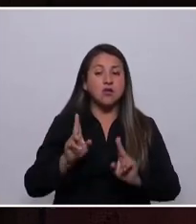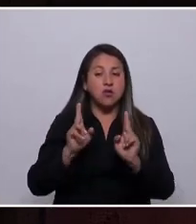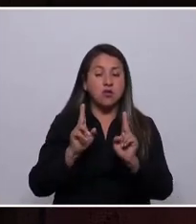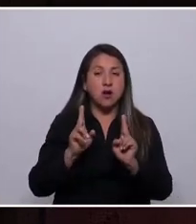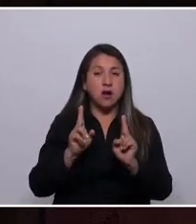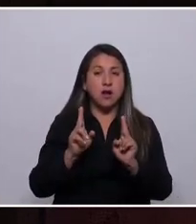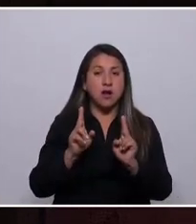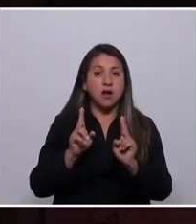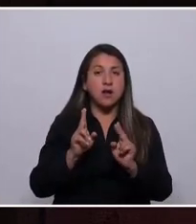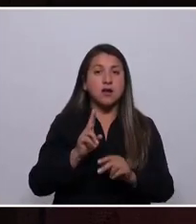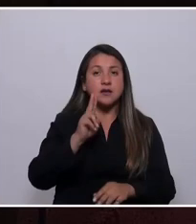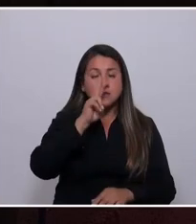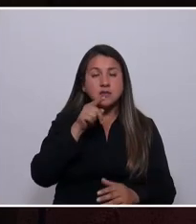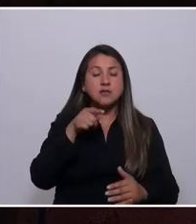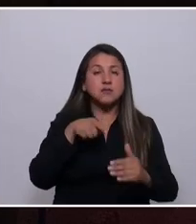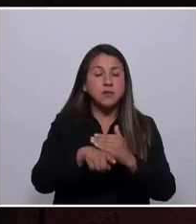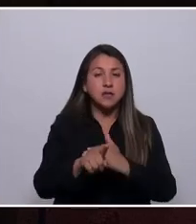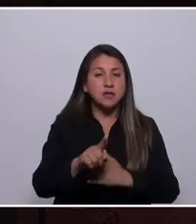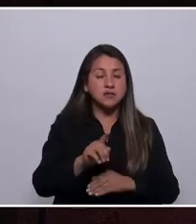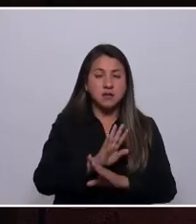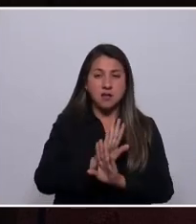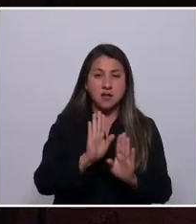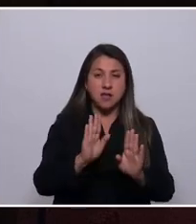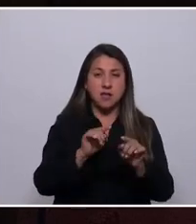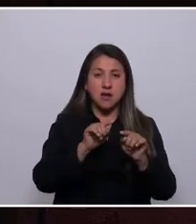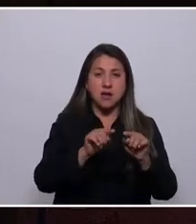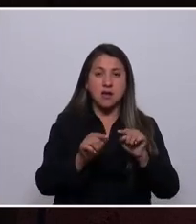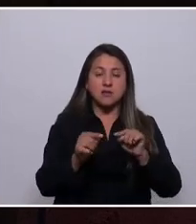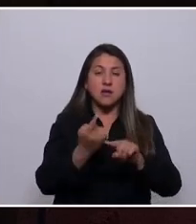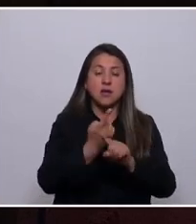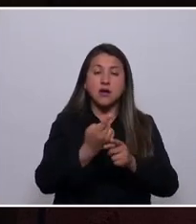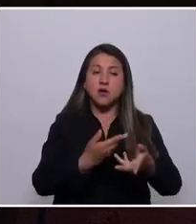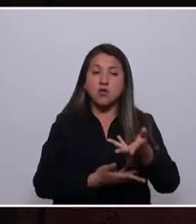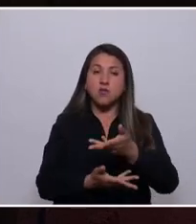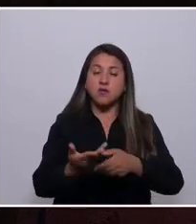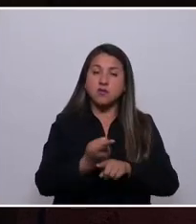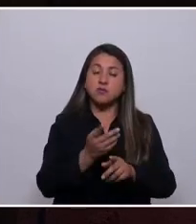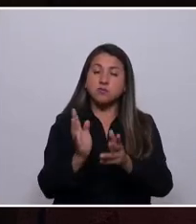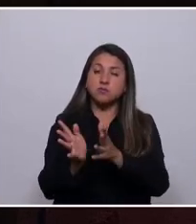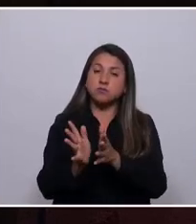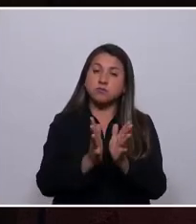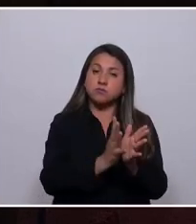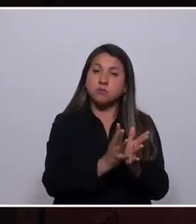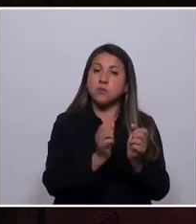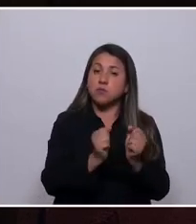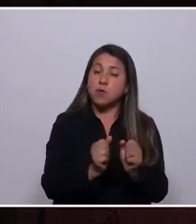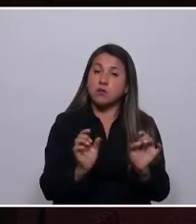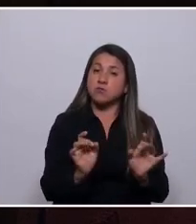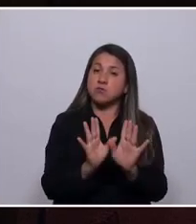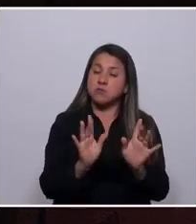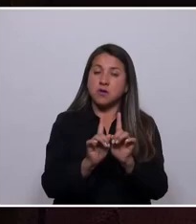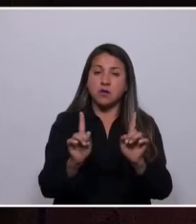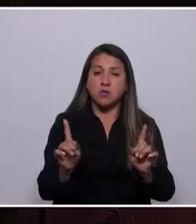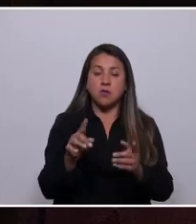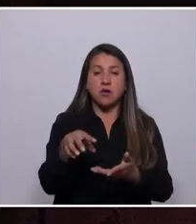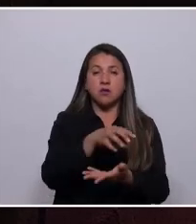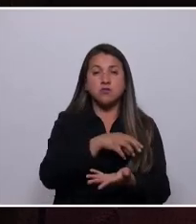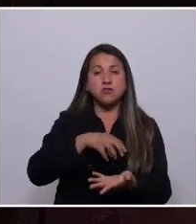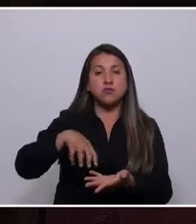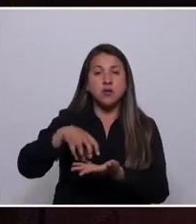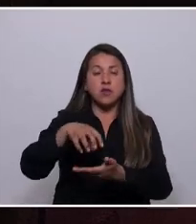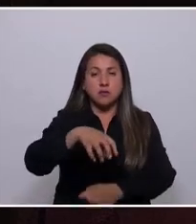sin interceder ni siquiera un segundo en esa deliberación, en esa conversación que se pueda dar en cada una de las ciudades de nuestro